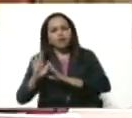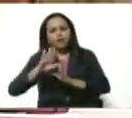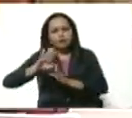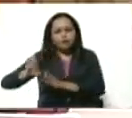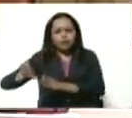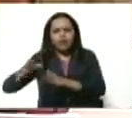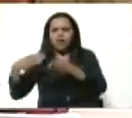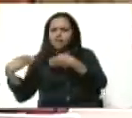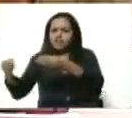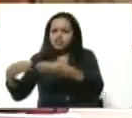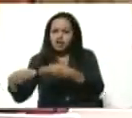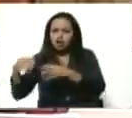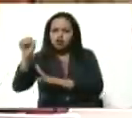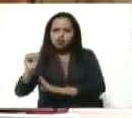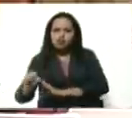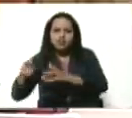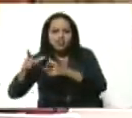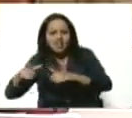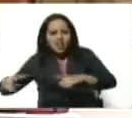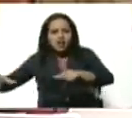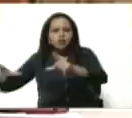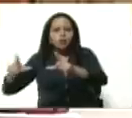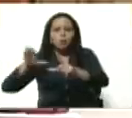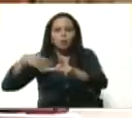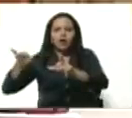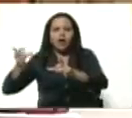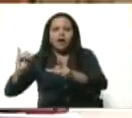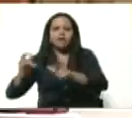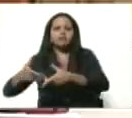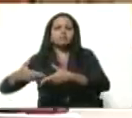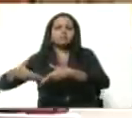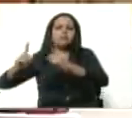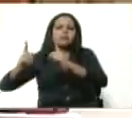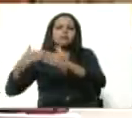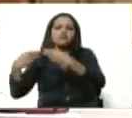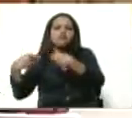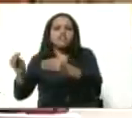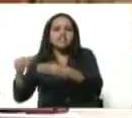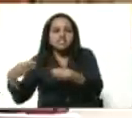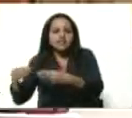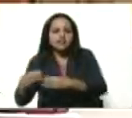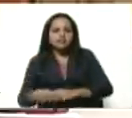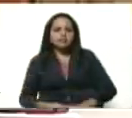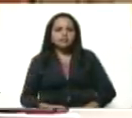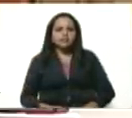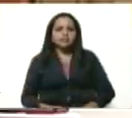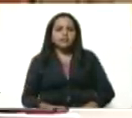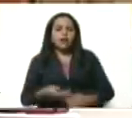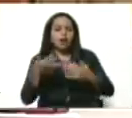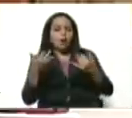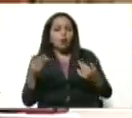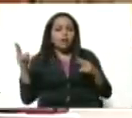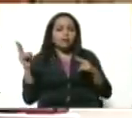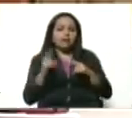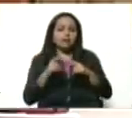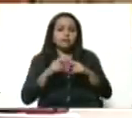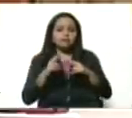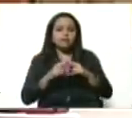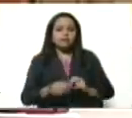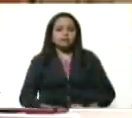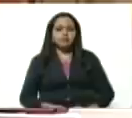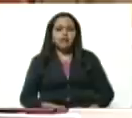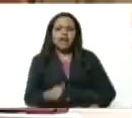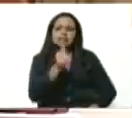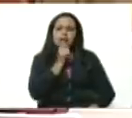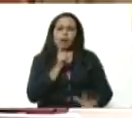que podrán ser flexibilizado y luego nos vamos también en el occidente del estado táchira quedan en